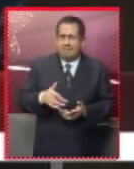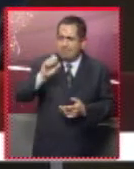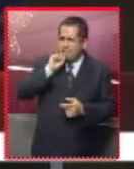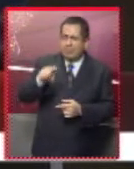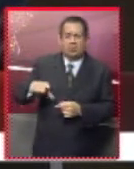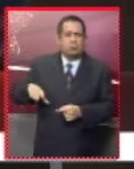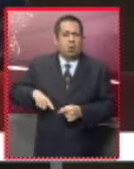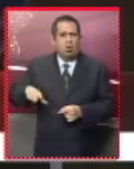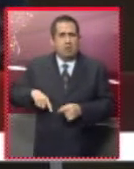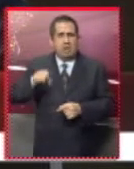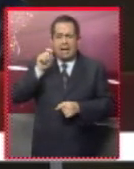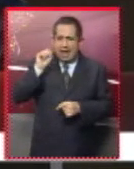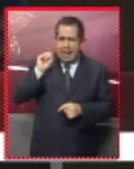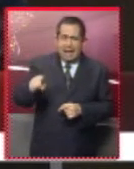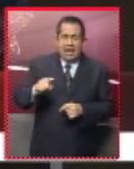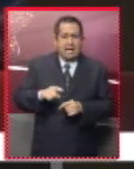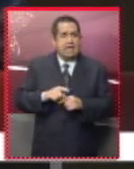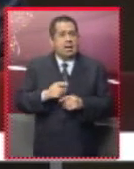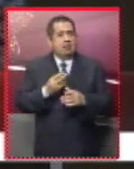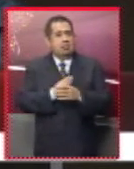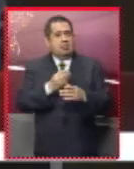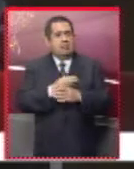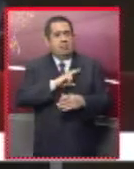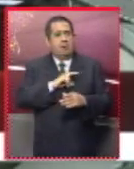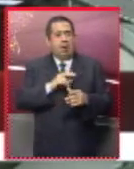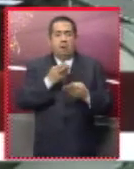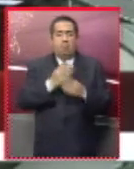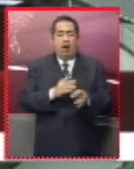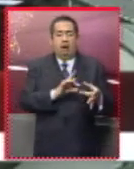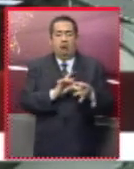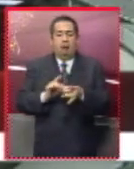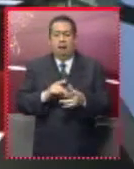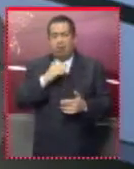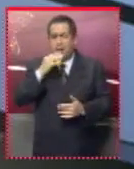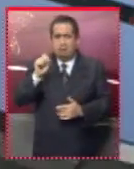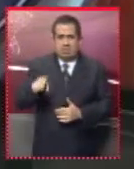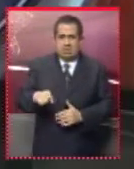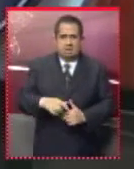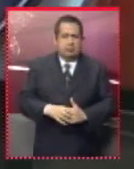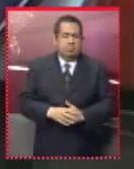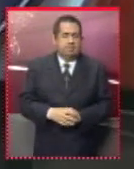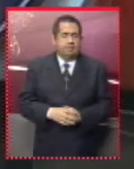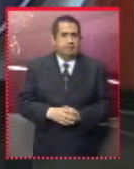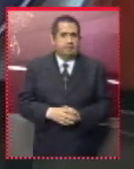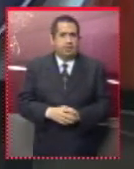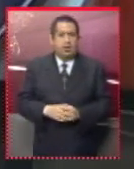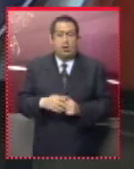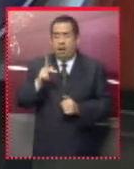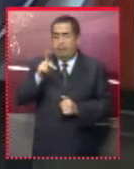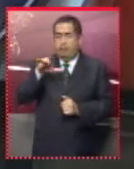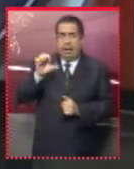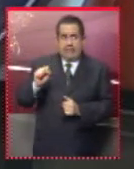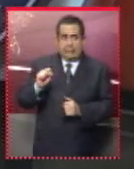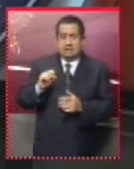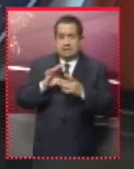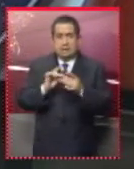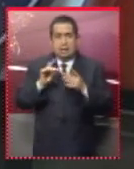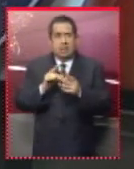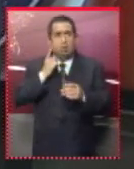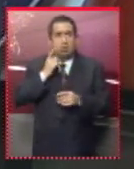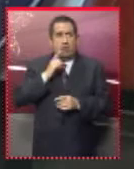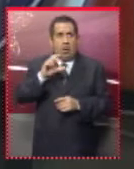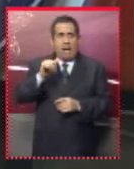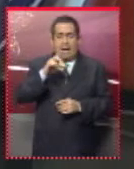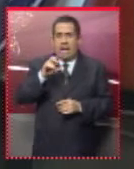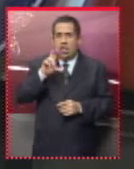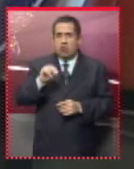siga siendo el principal cliente de la banca privada. Del partido Encuentro Social subió a tribuna el diputado Alejandro